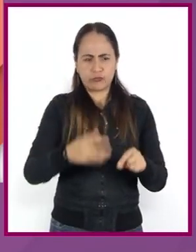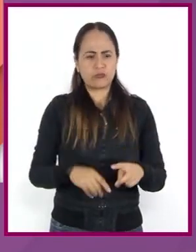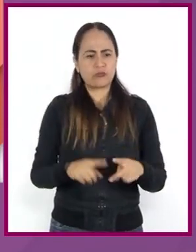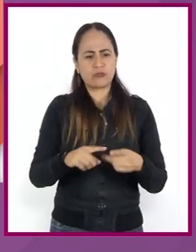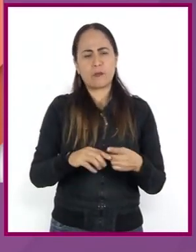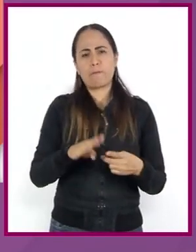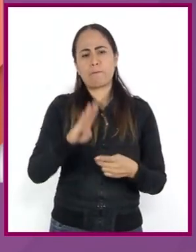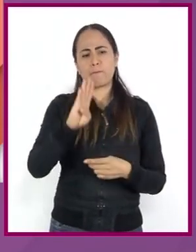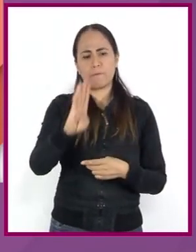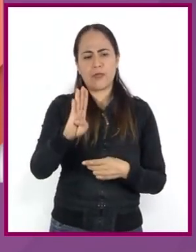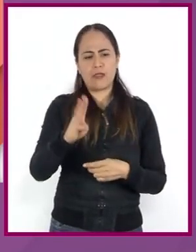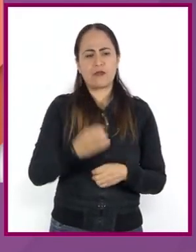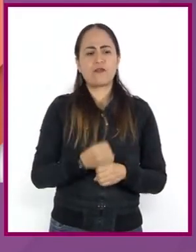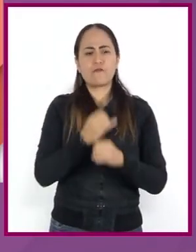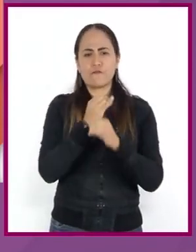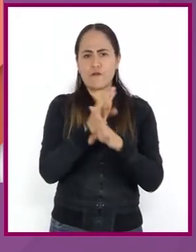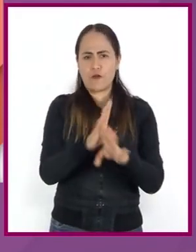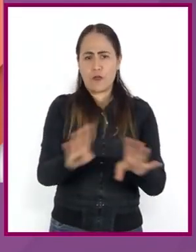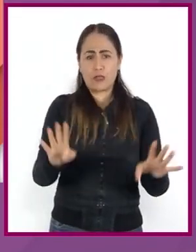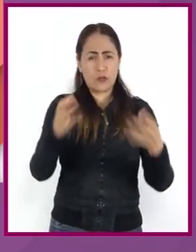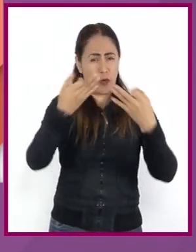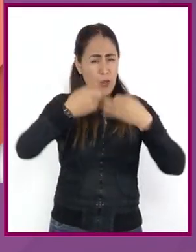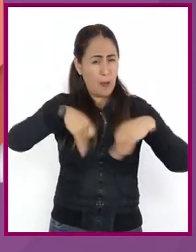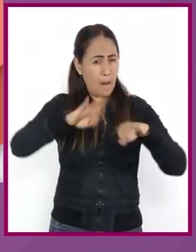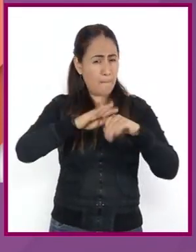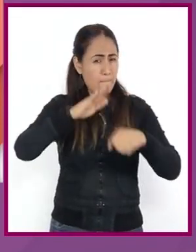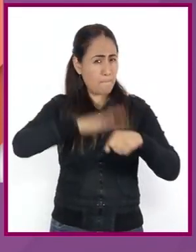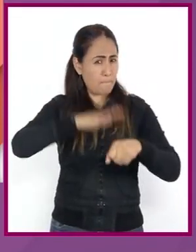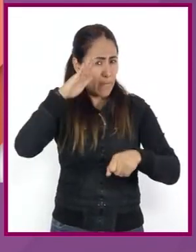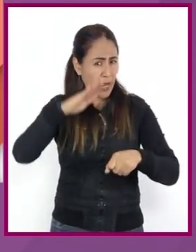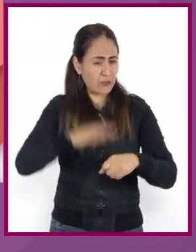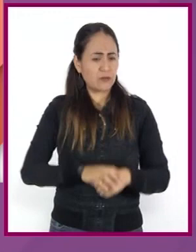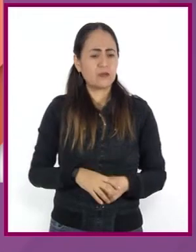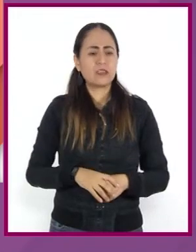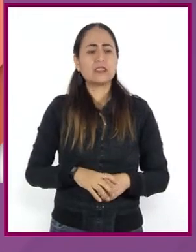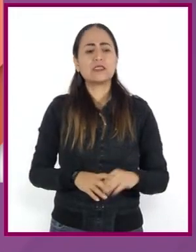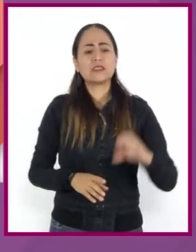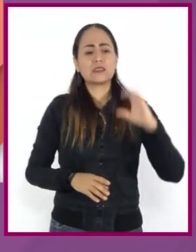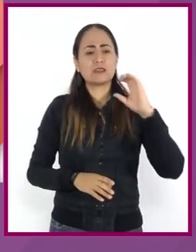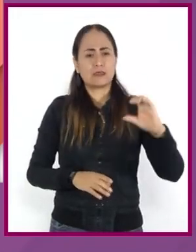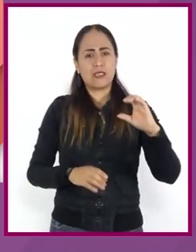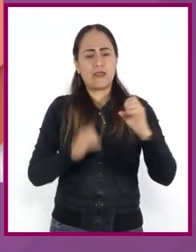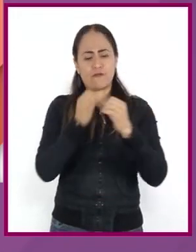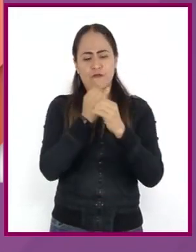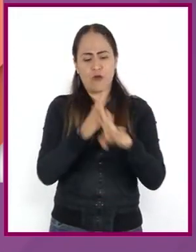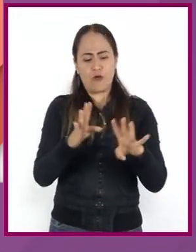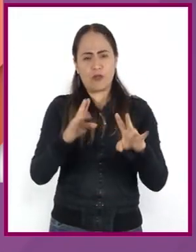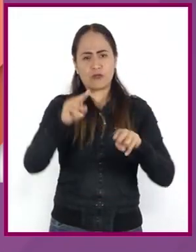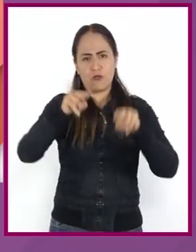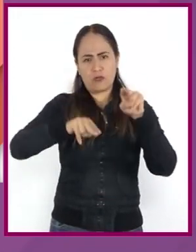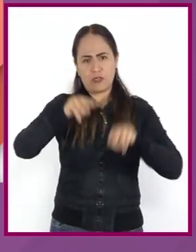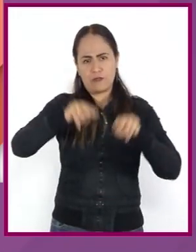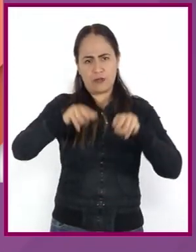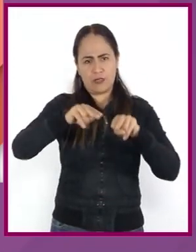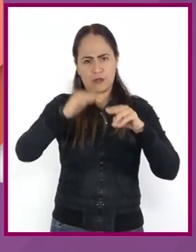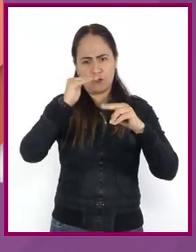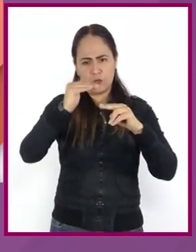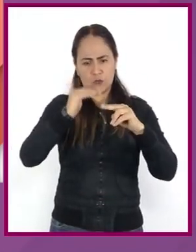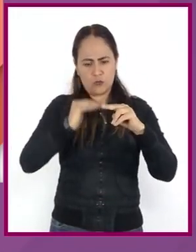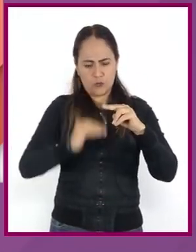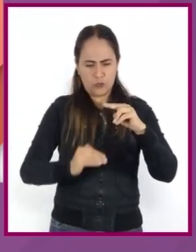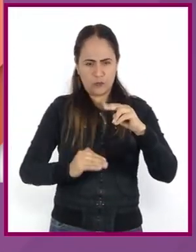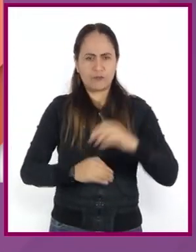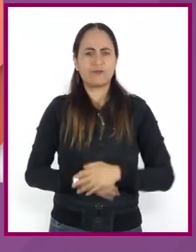para hacer la información principal del texto, inciso C, jerarquizar la información.